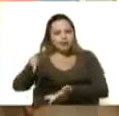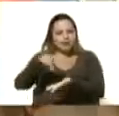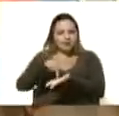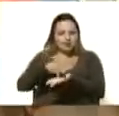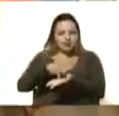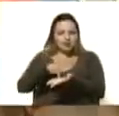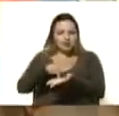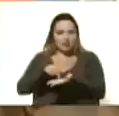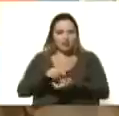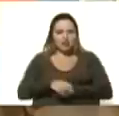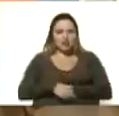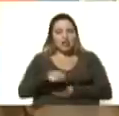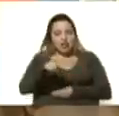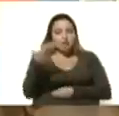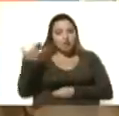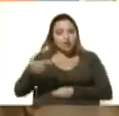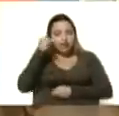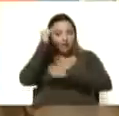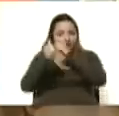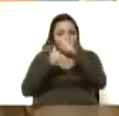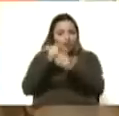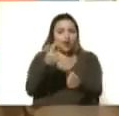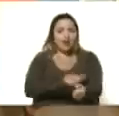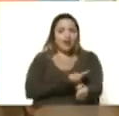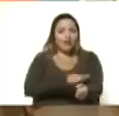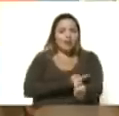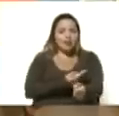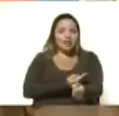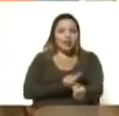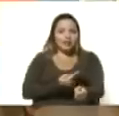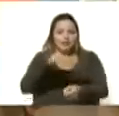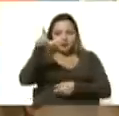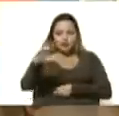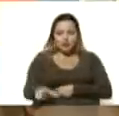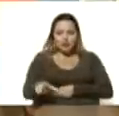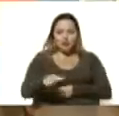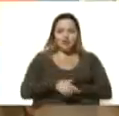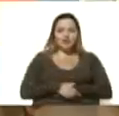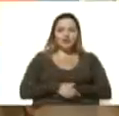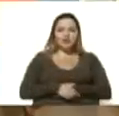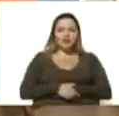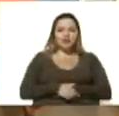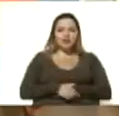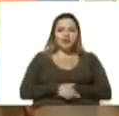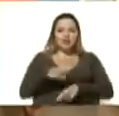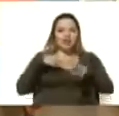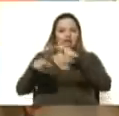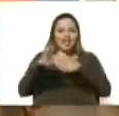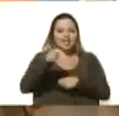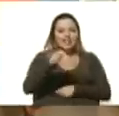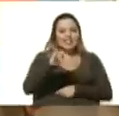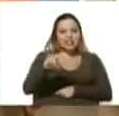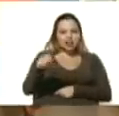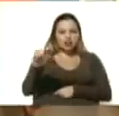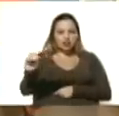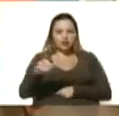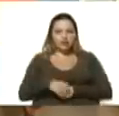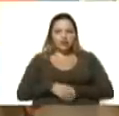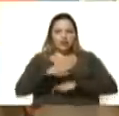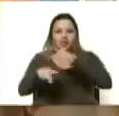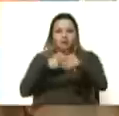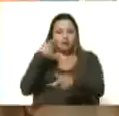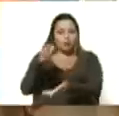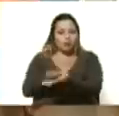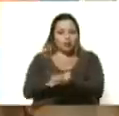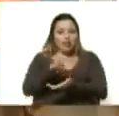antes de participar, y es importante un video de la hermana de Castellano que vamos a pasar, que vincula a Tito Viloria. Luego de la desaparición